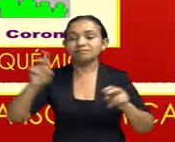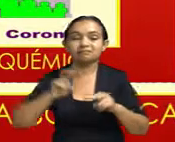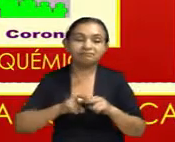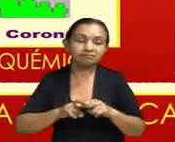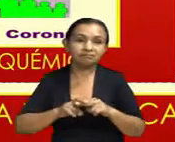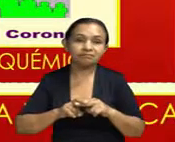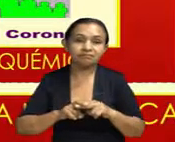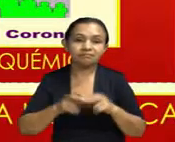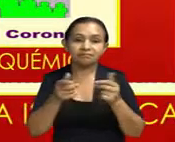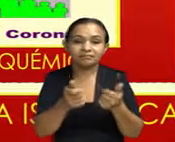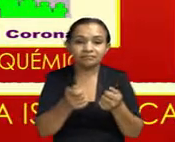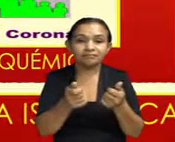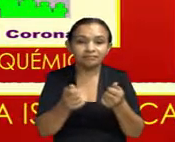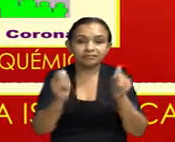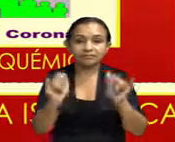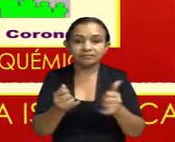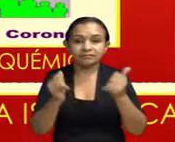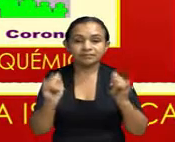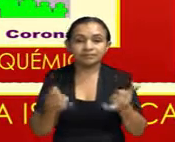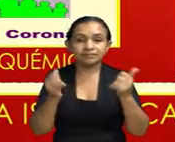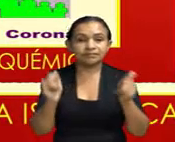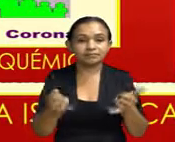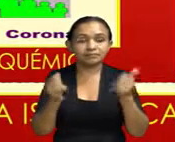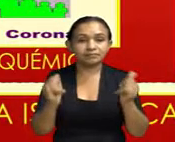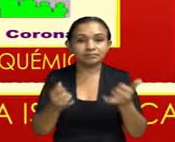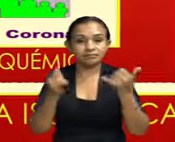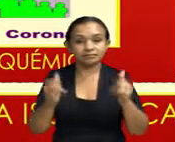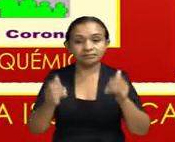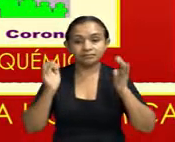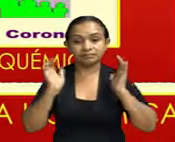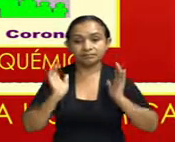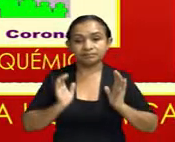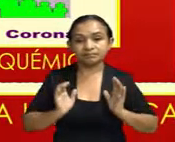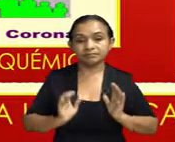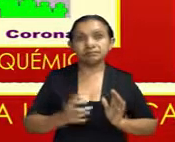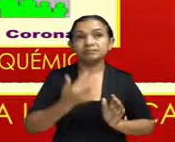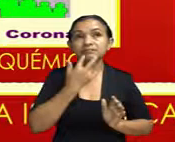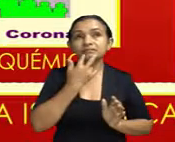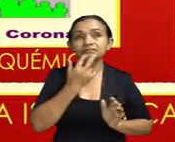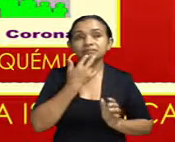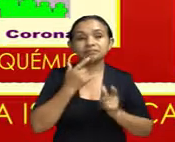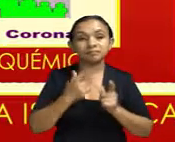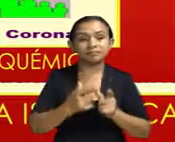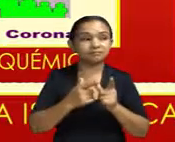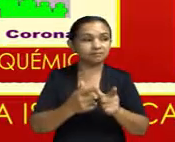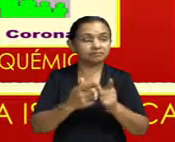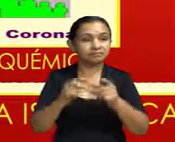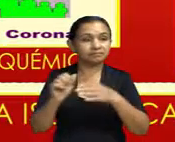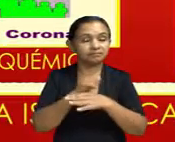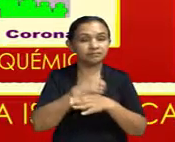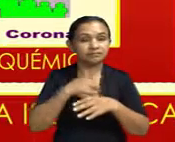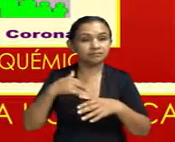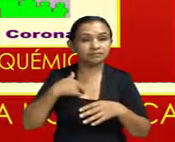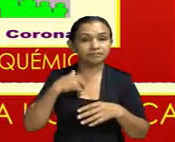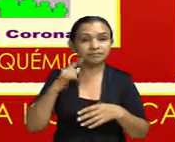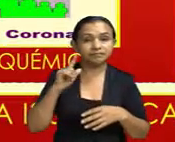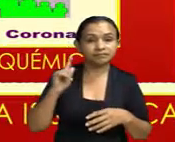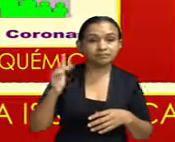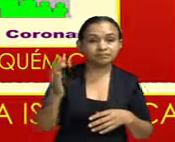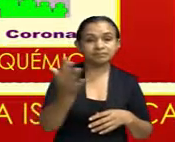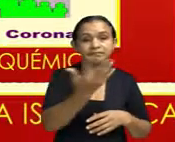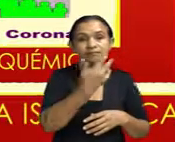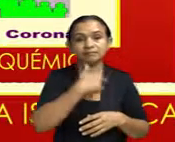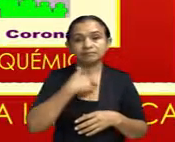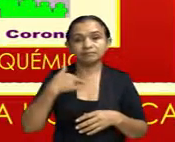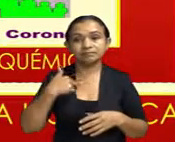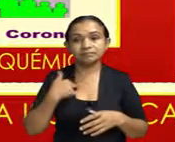energías, que no boten esas toxinas que produce el cuerpo, sino que ahí se produce todo esto que viene